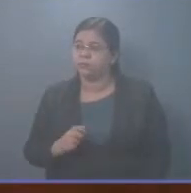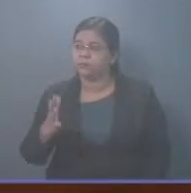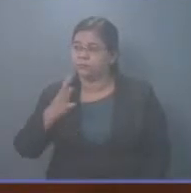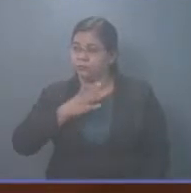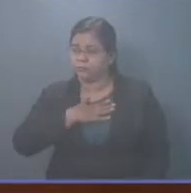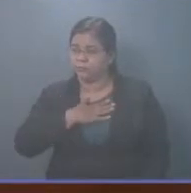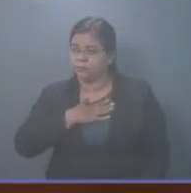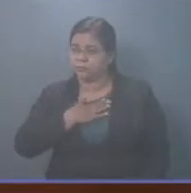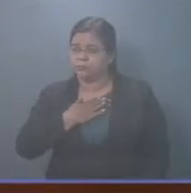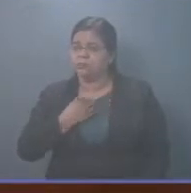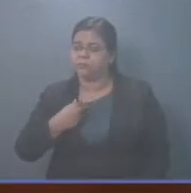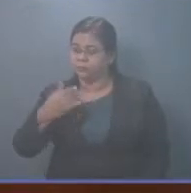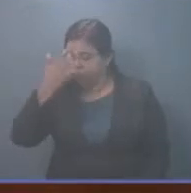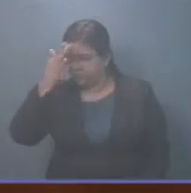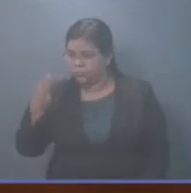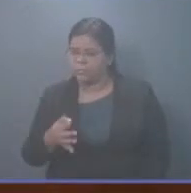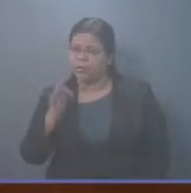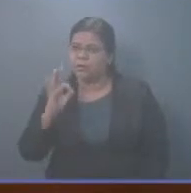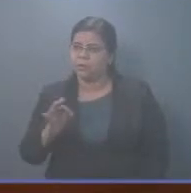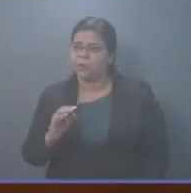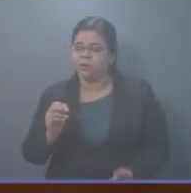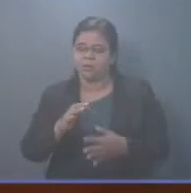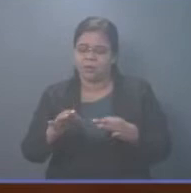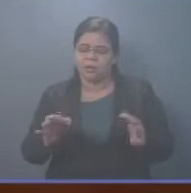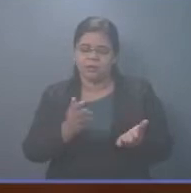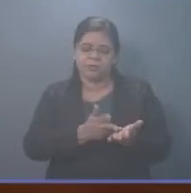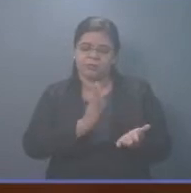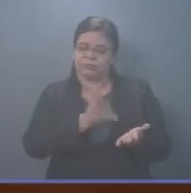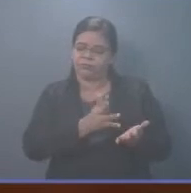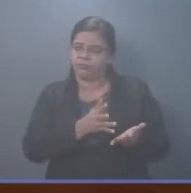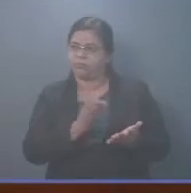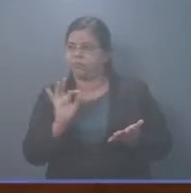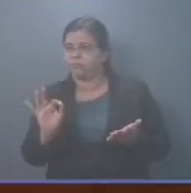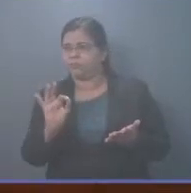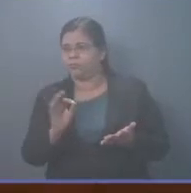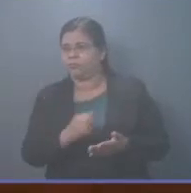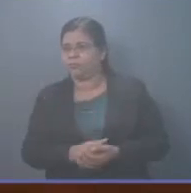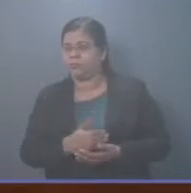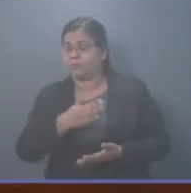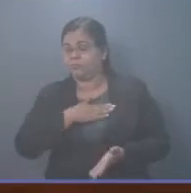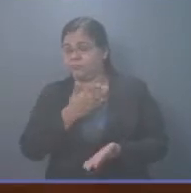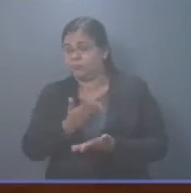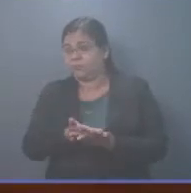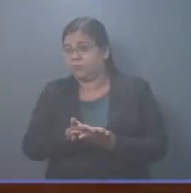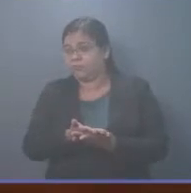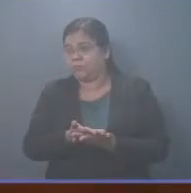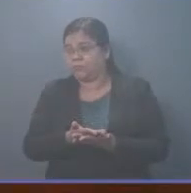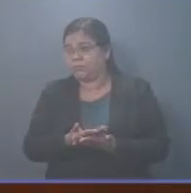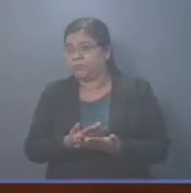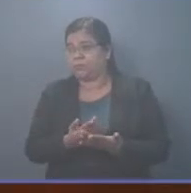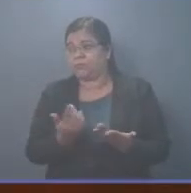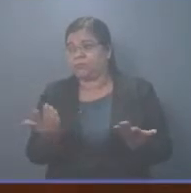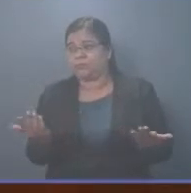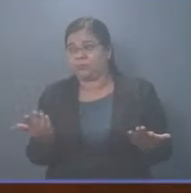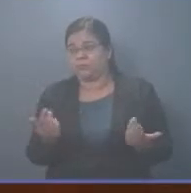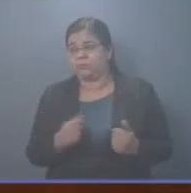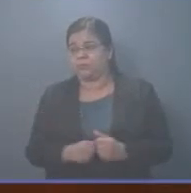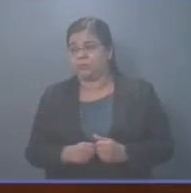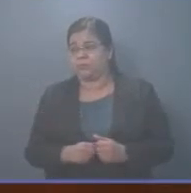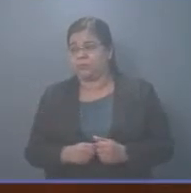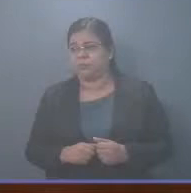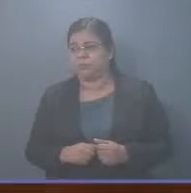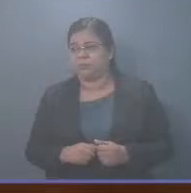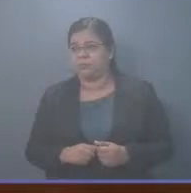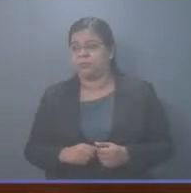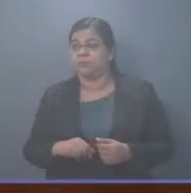financiero que existe ahorita. Tendríamos que aclararlo más. Que no sea un acto discriminativo el hecho